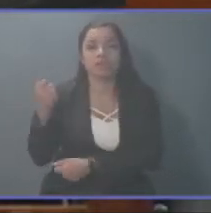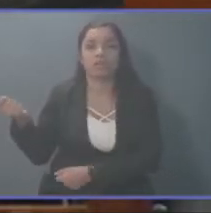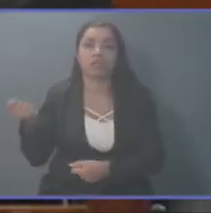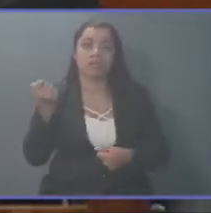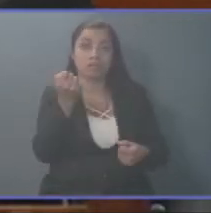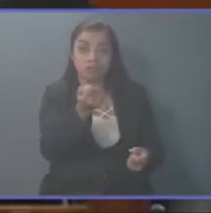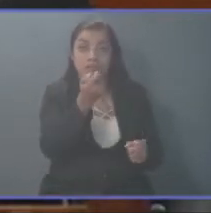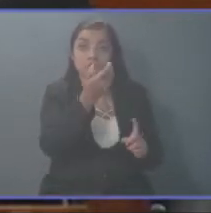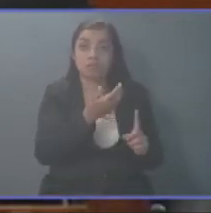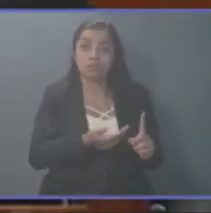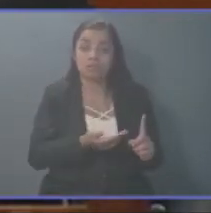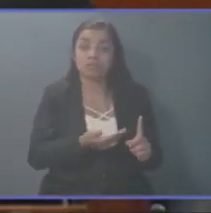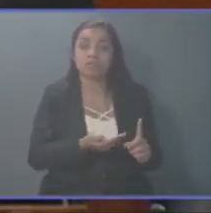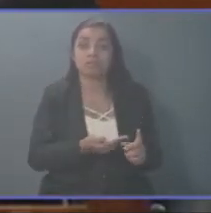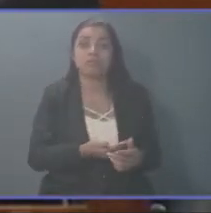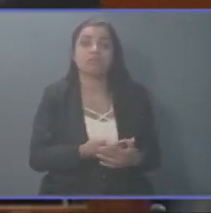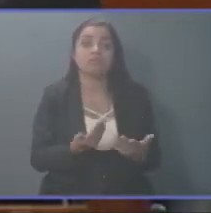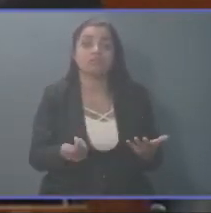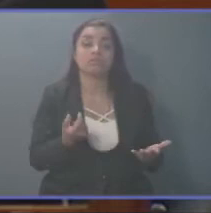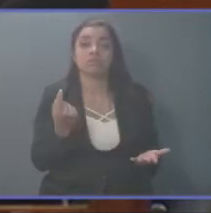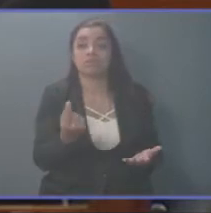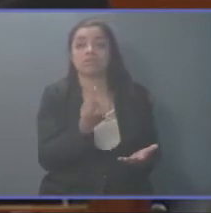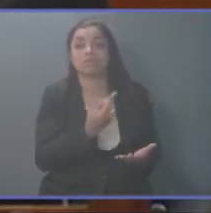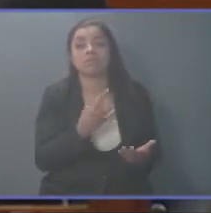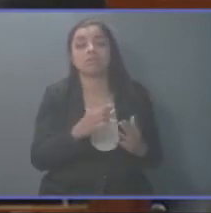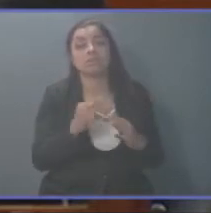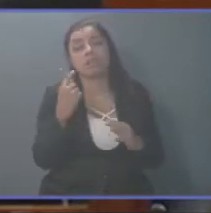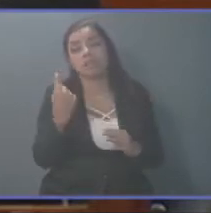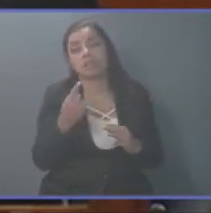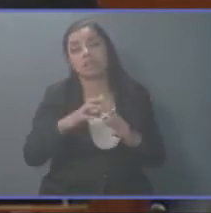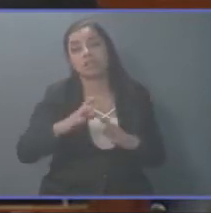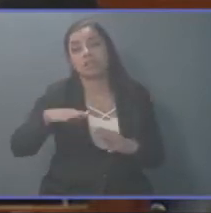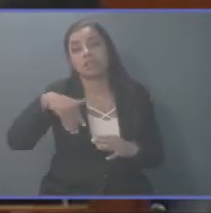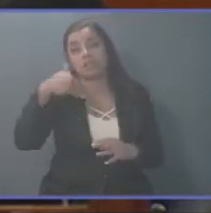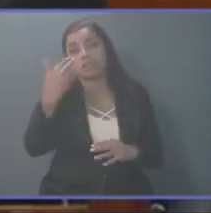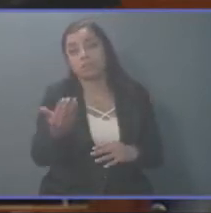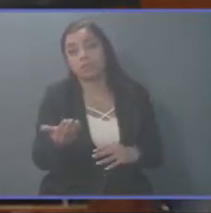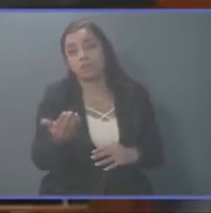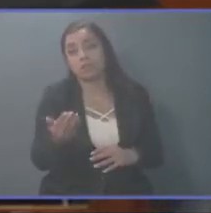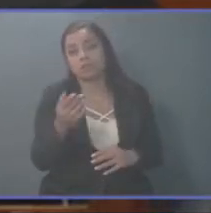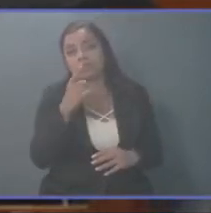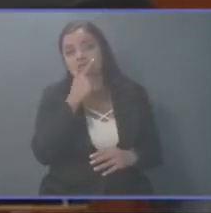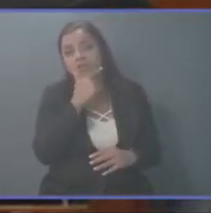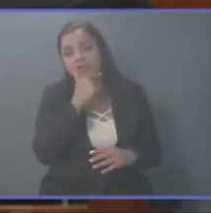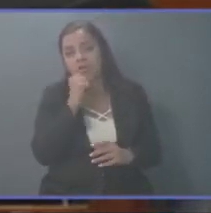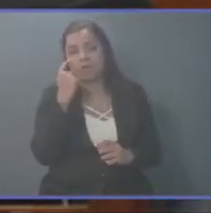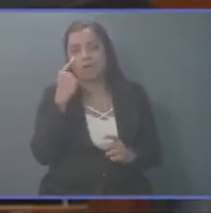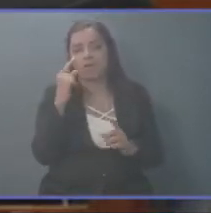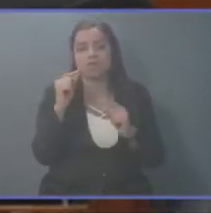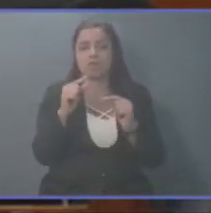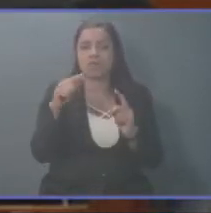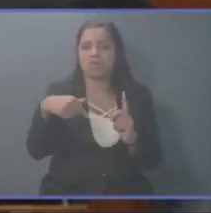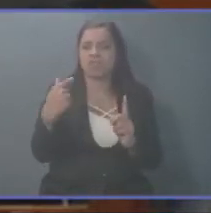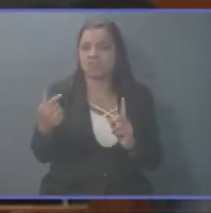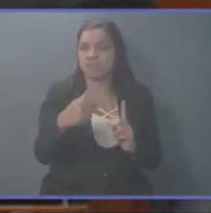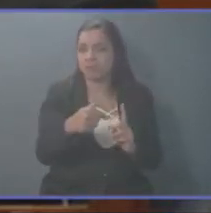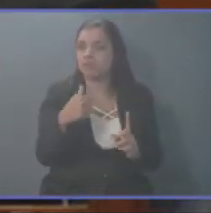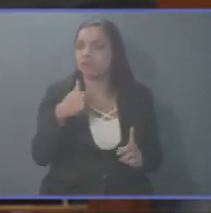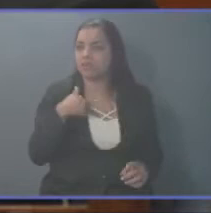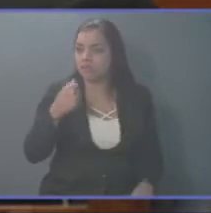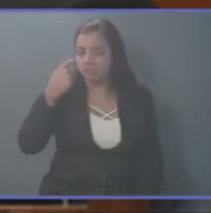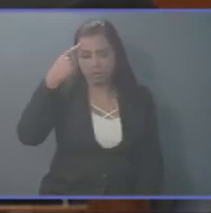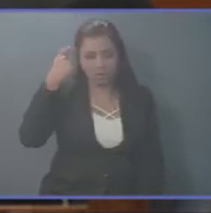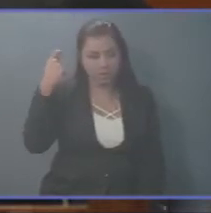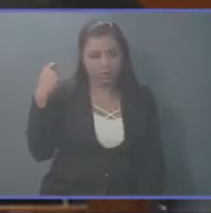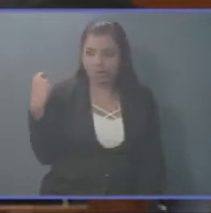reconocimientos a personas que posteriormente resultan cuestionadas. Yo me